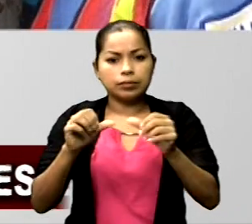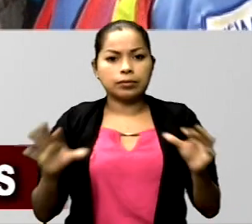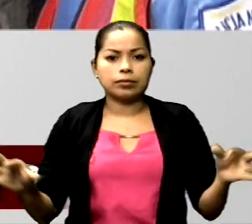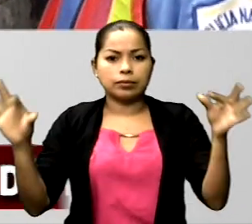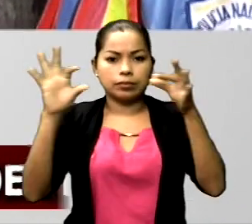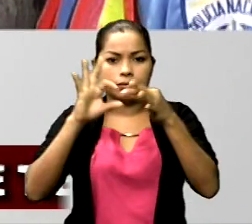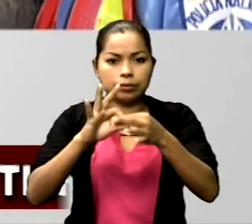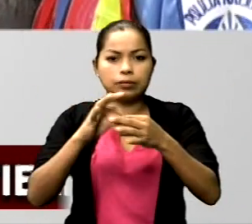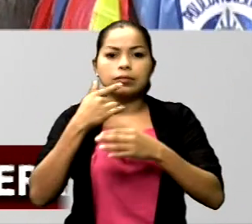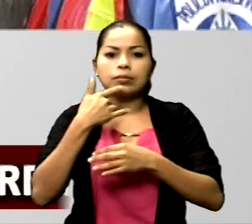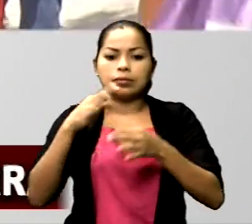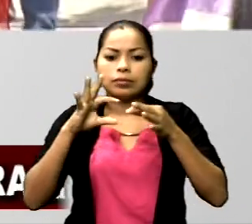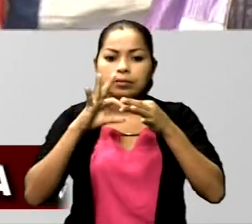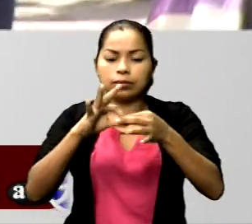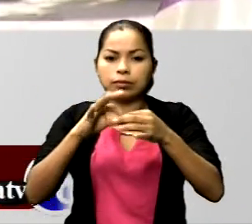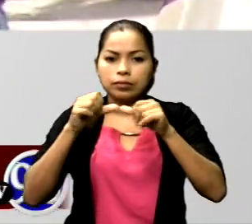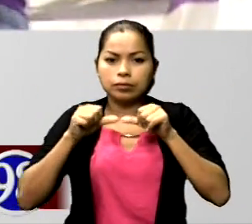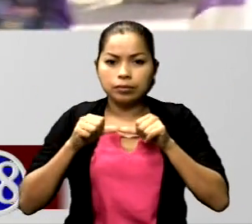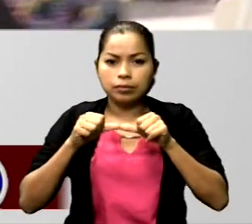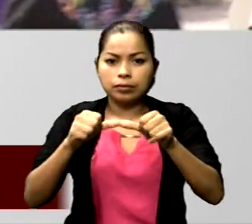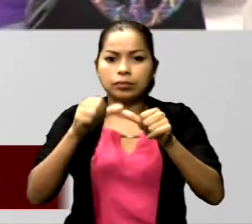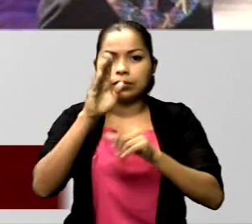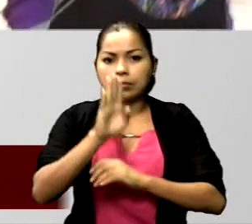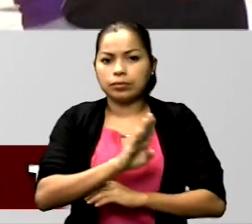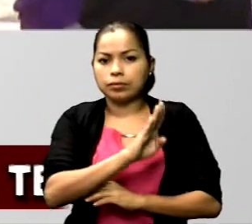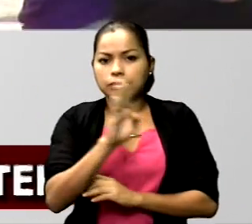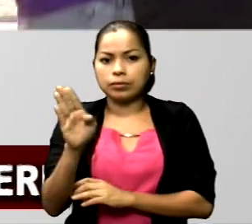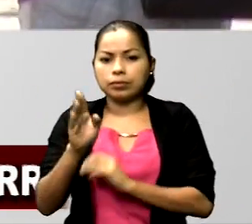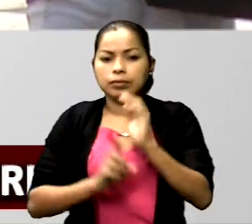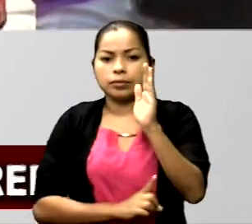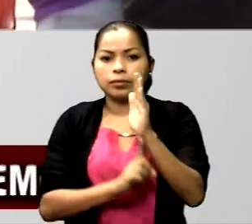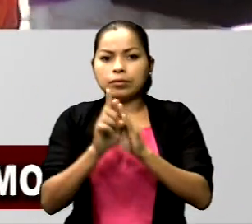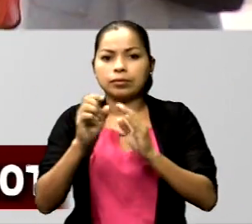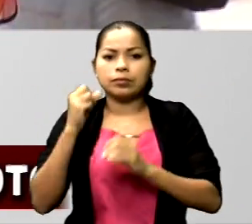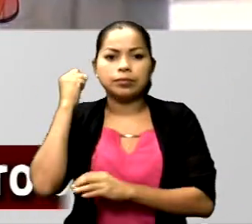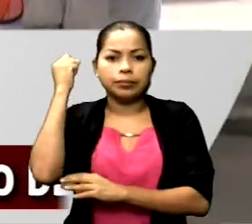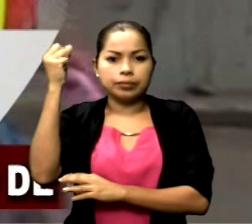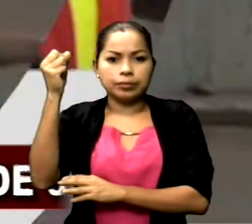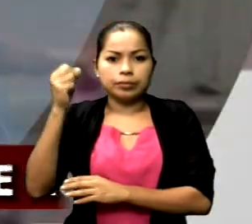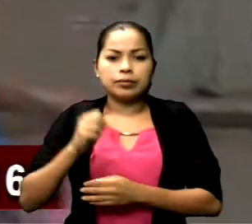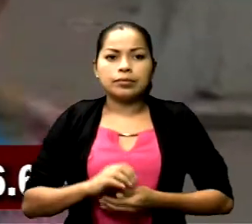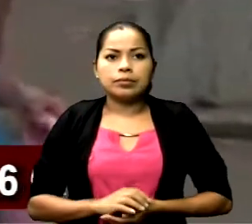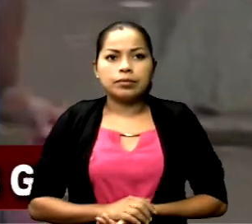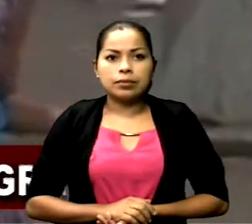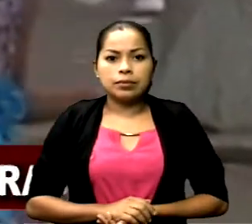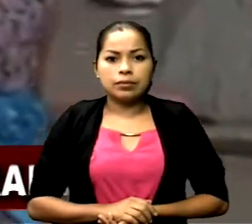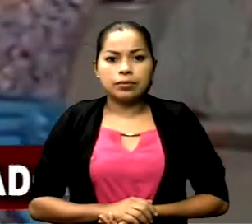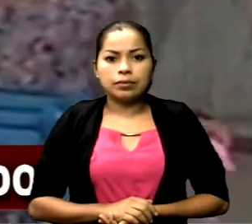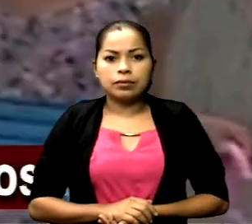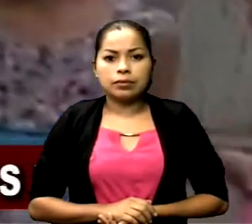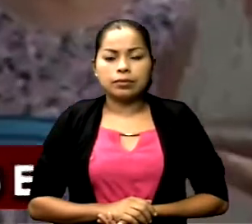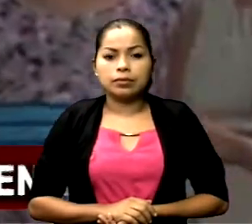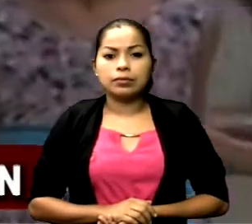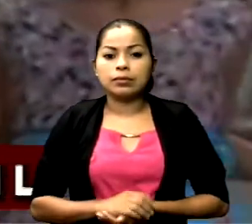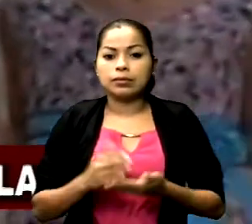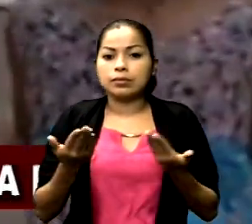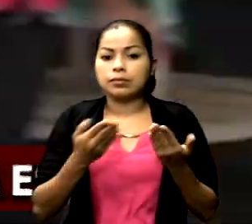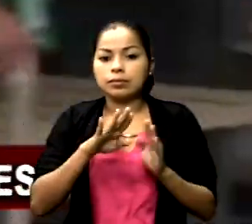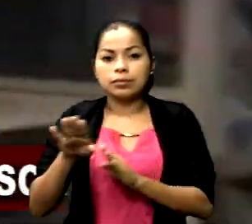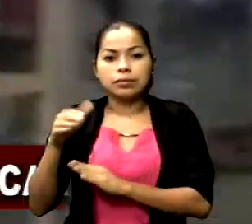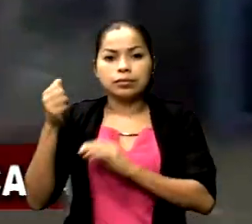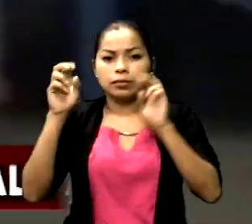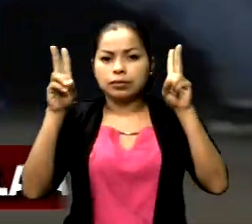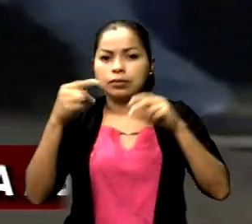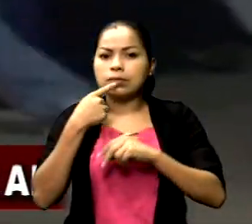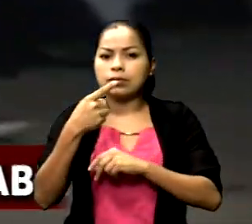juntos, porque seguimos juntos en bendición, prosperidad y victorias. En tanto,